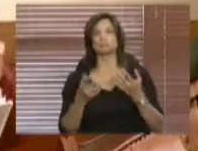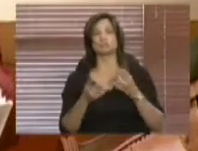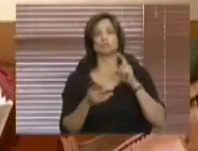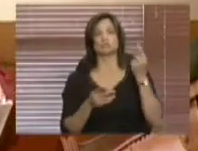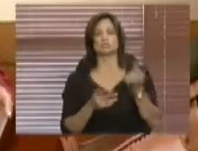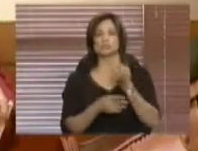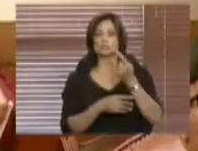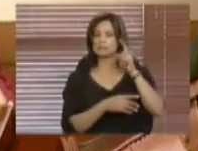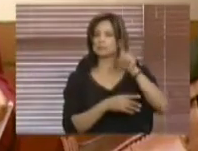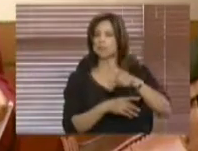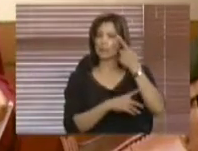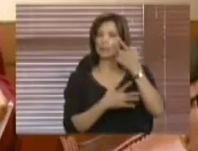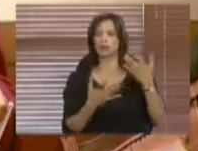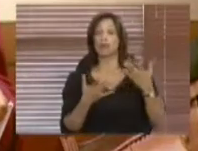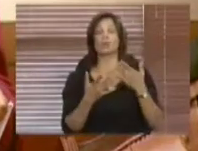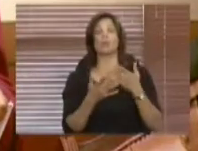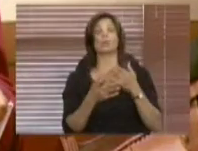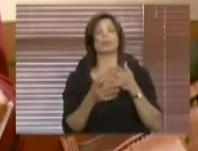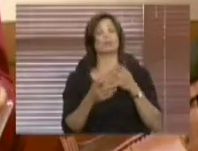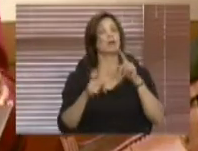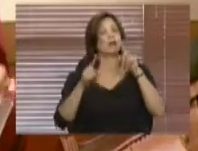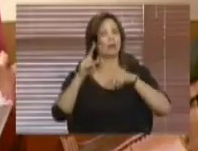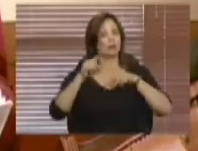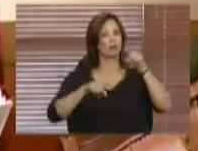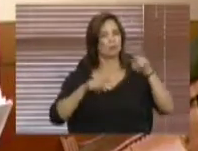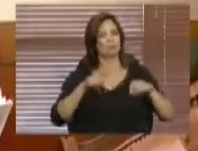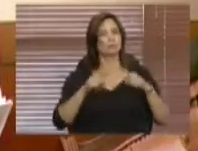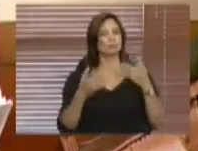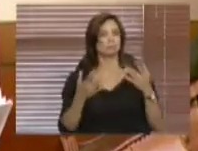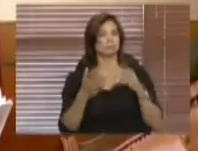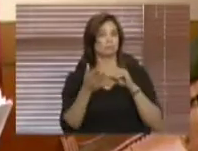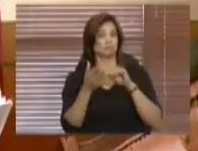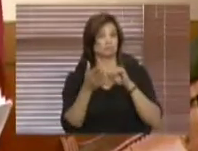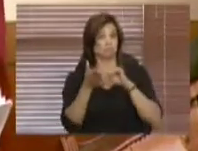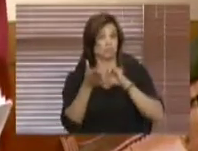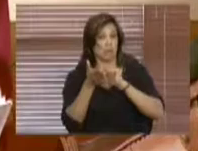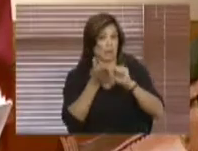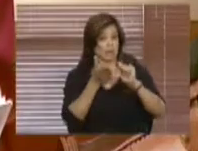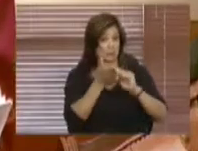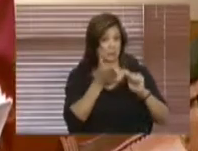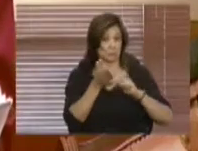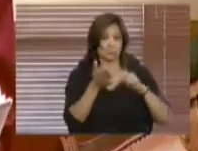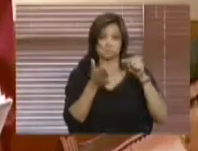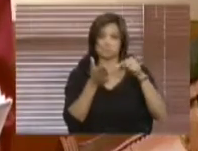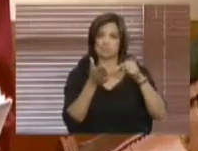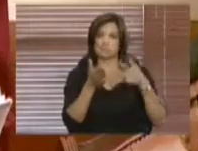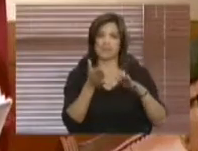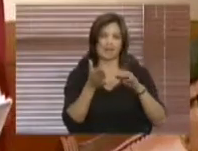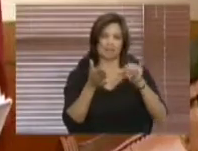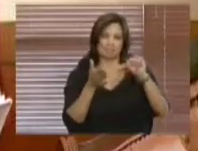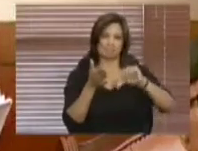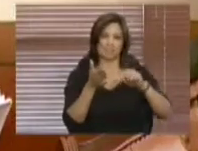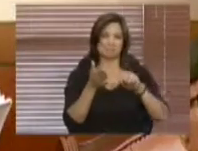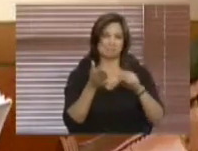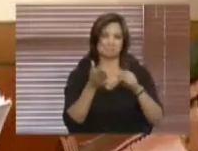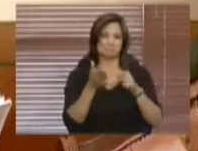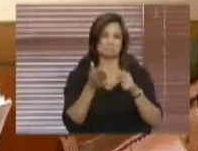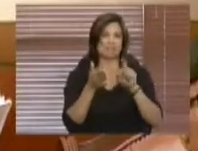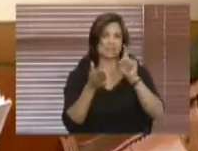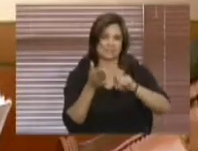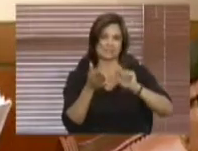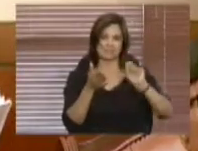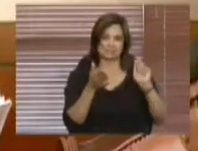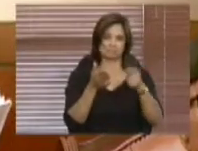acudir cuando el ciclo vital de alguna o algunas de sus cláusulas han cumplido su cometido y se requiere